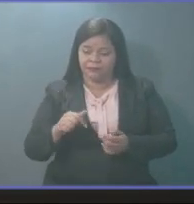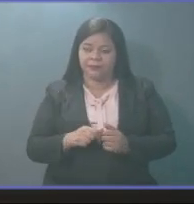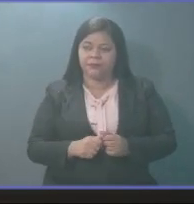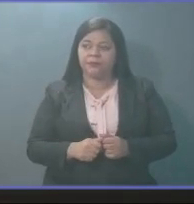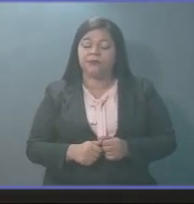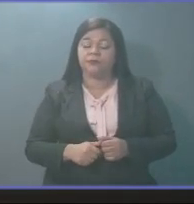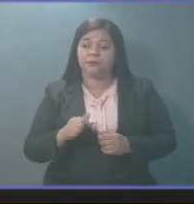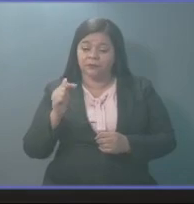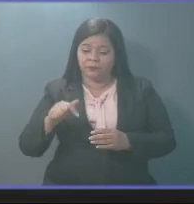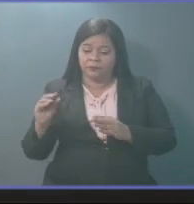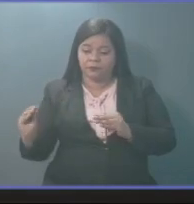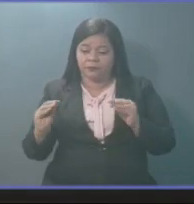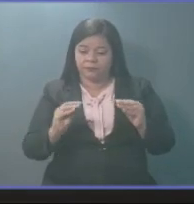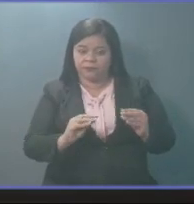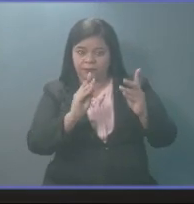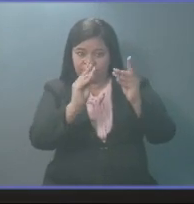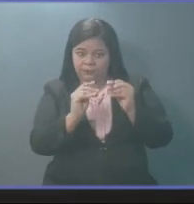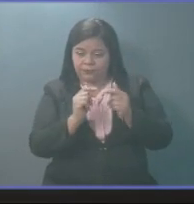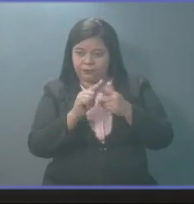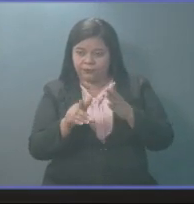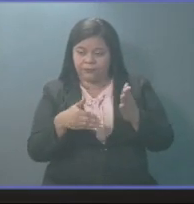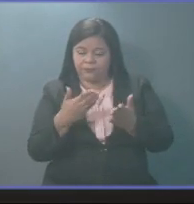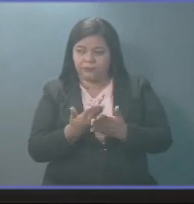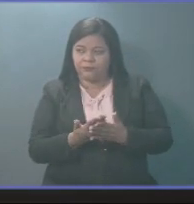esta reasignación presupuestaria